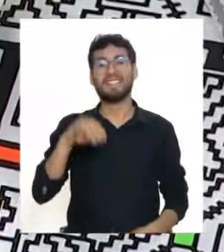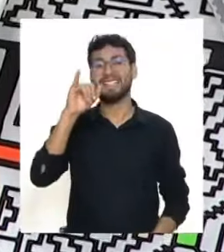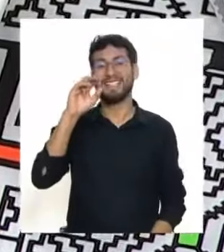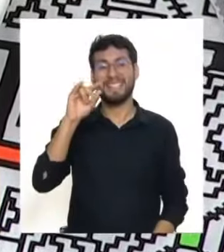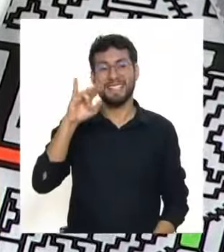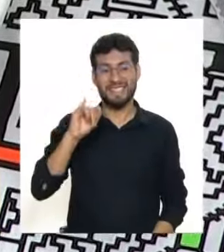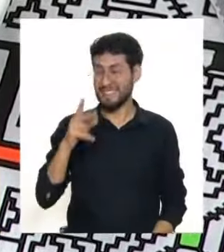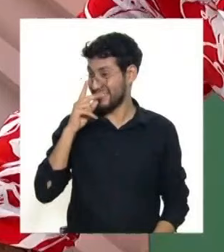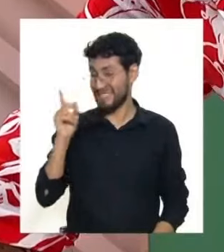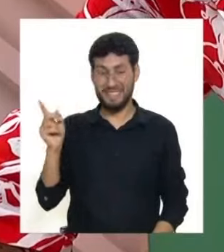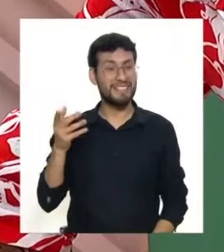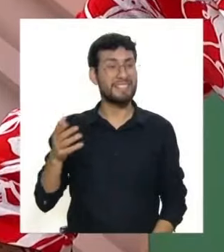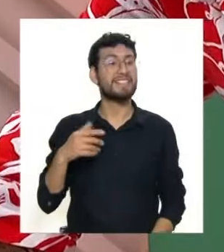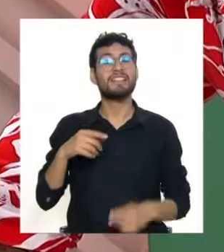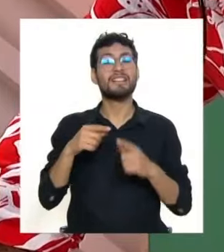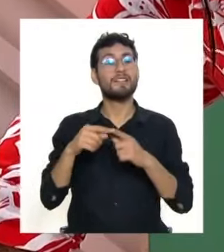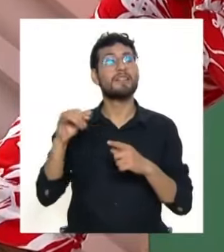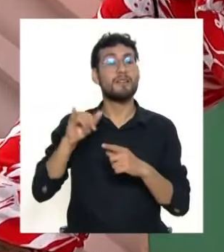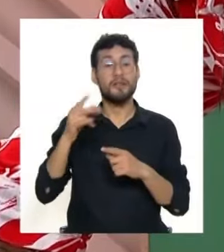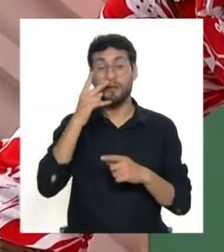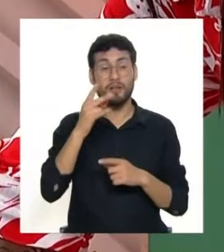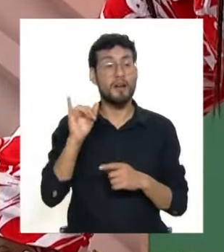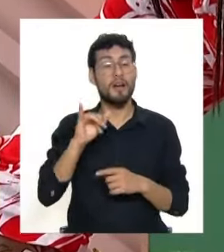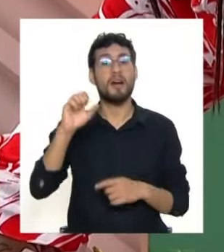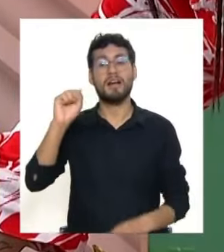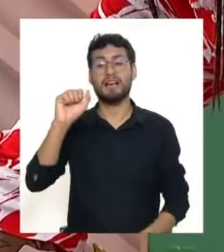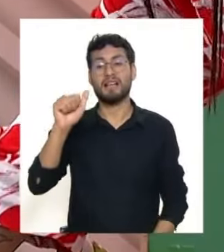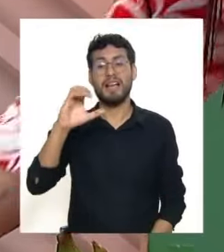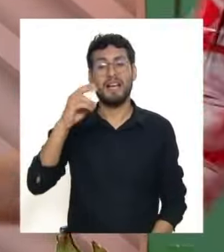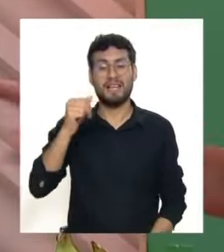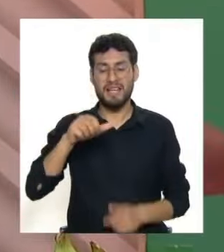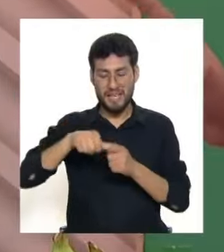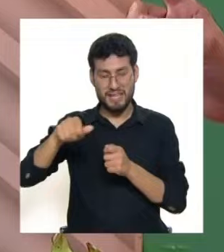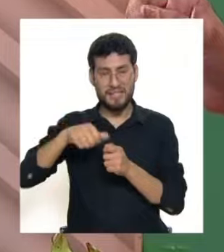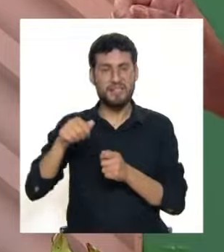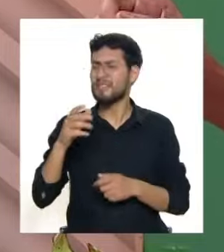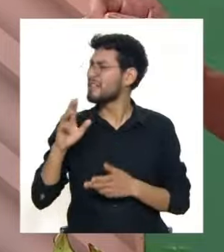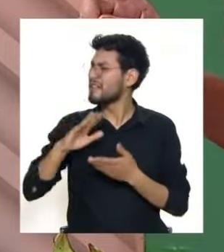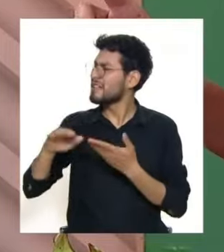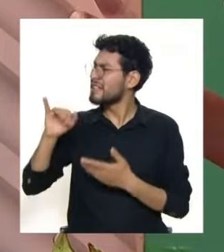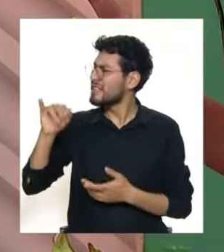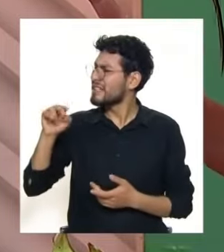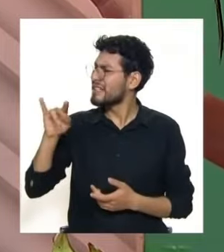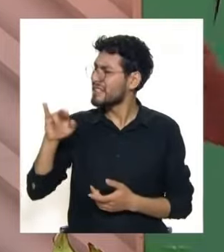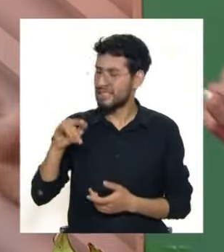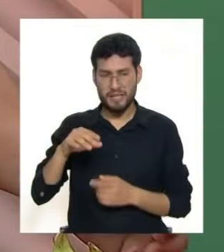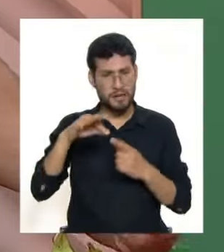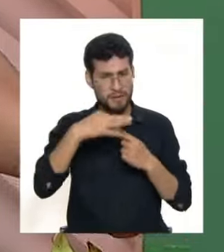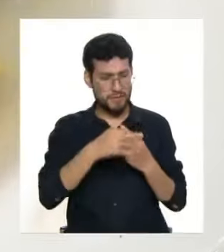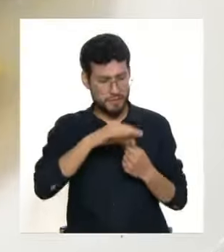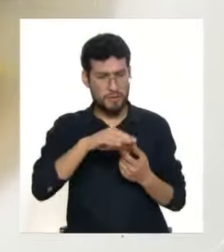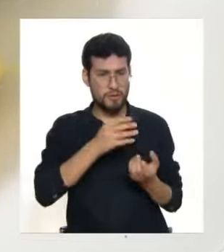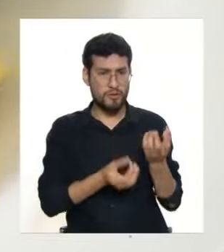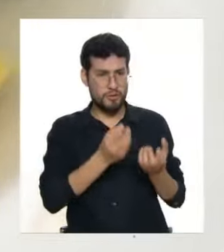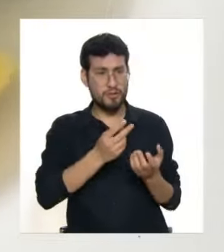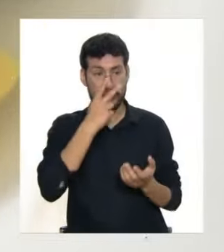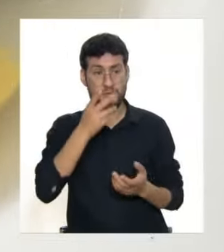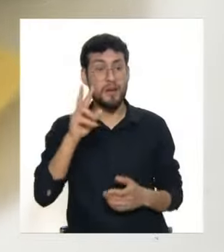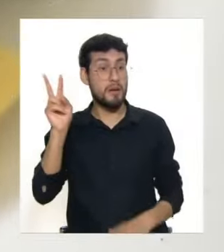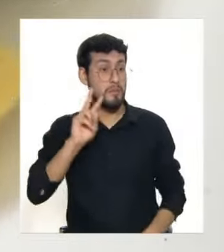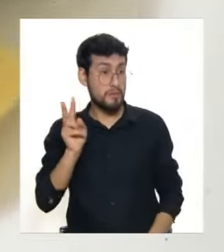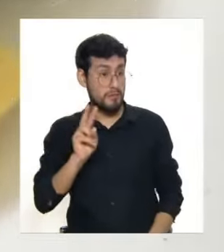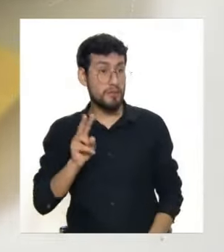papi, el de costado. Con su inguiri y su sachaculantro también. Perdón, ahí. ¿Qué es inguiri? Inguiri es el plátano cocinado. Okay. Acá le tenemos versión